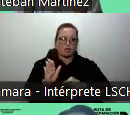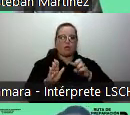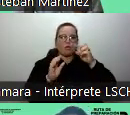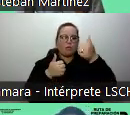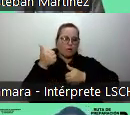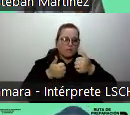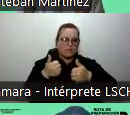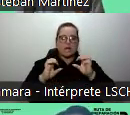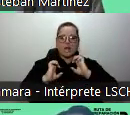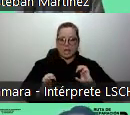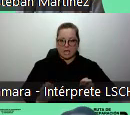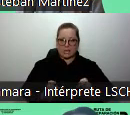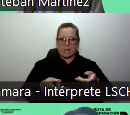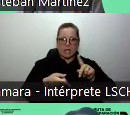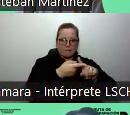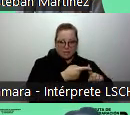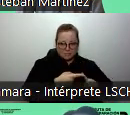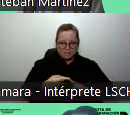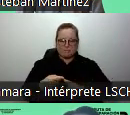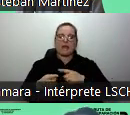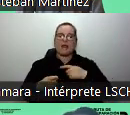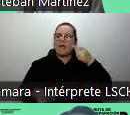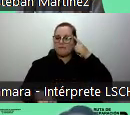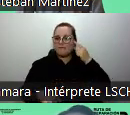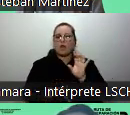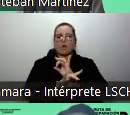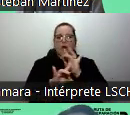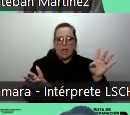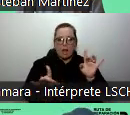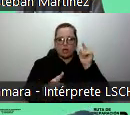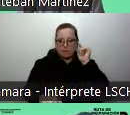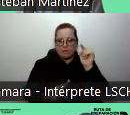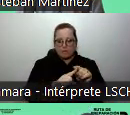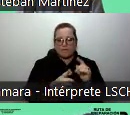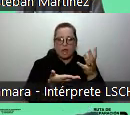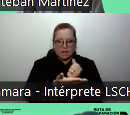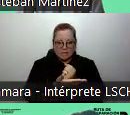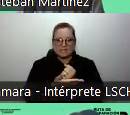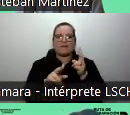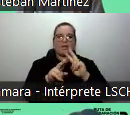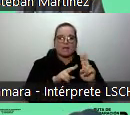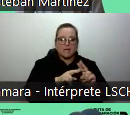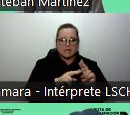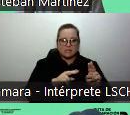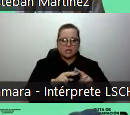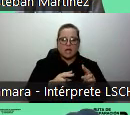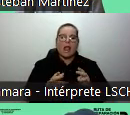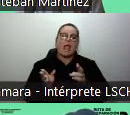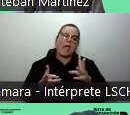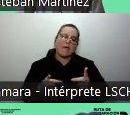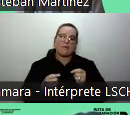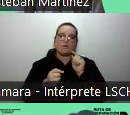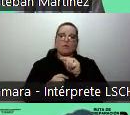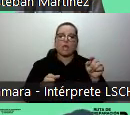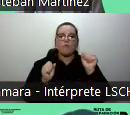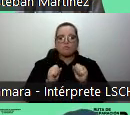ética y participativa formulando objetivos claros y alcanzables en la creación de hábitos que faciliten poner en